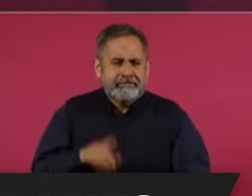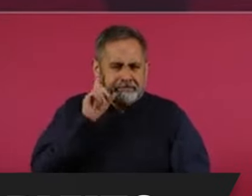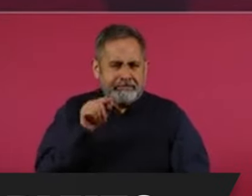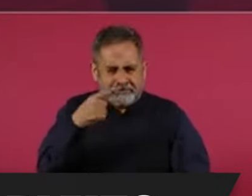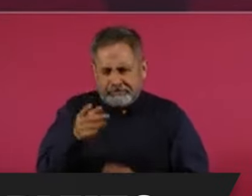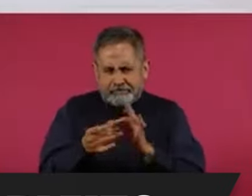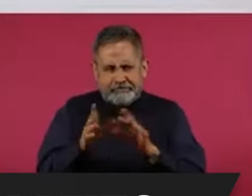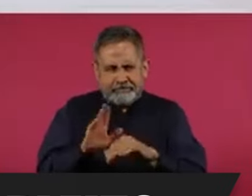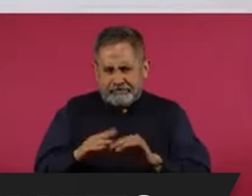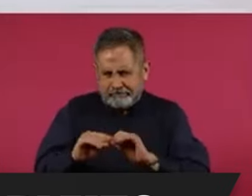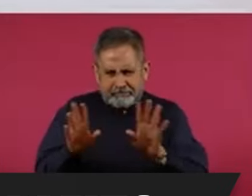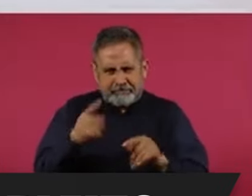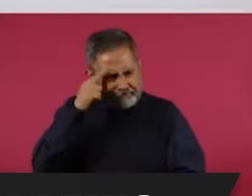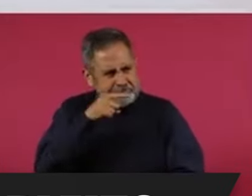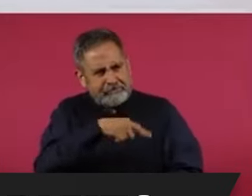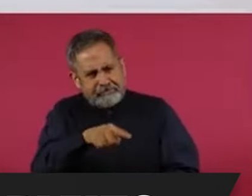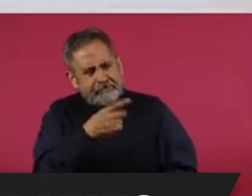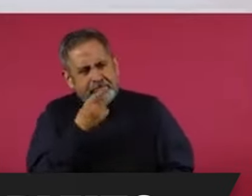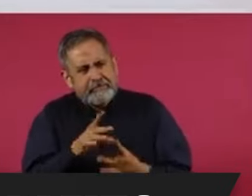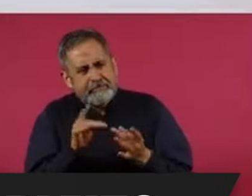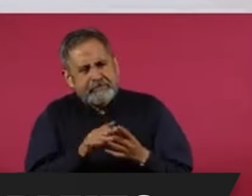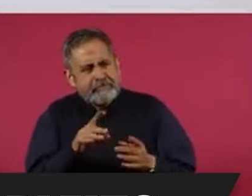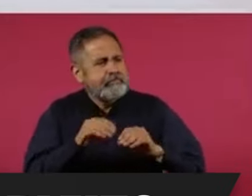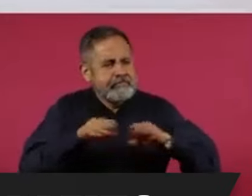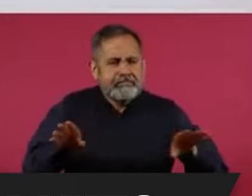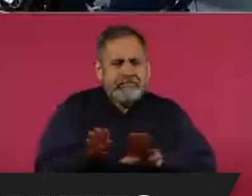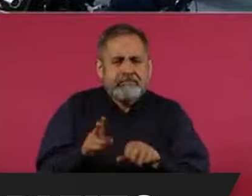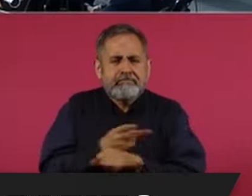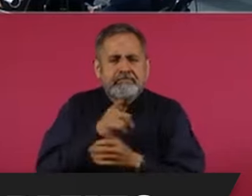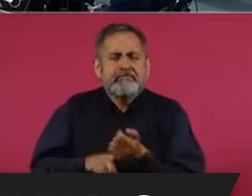Mañana, para dejarle a ellos que ellos den a conocer